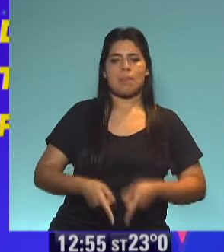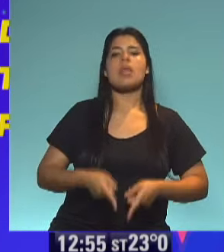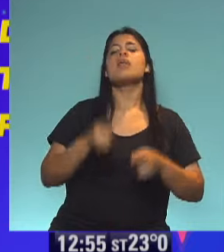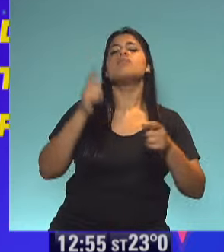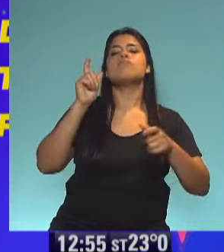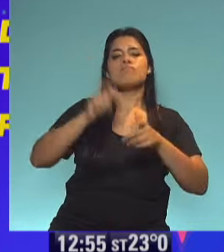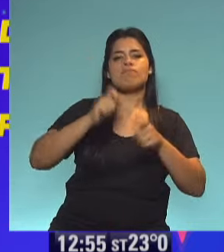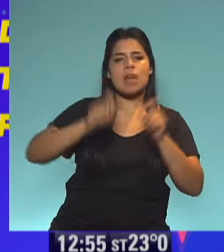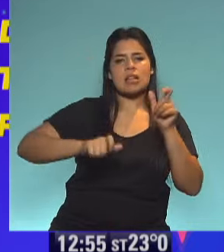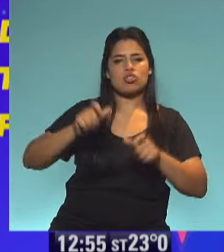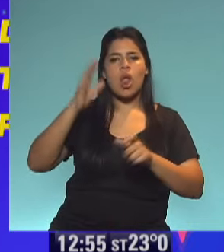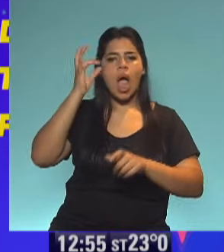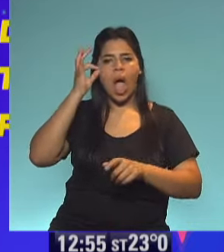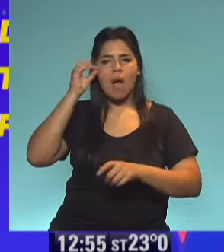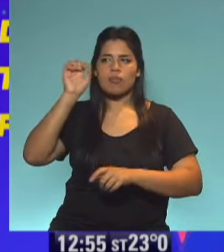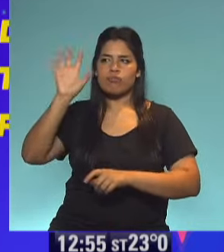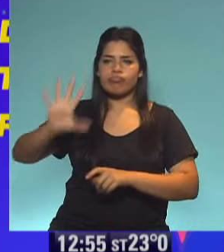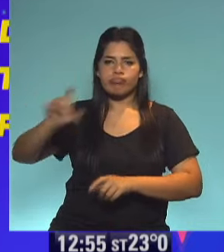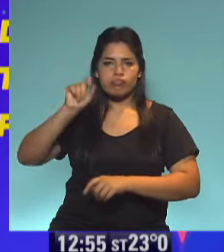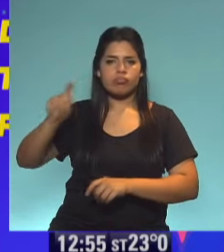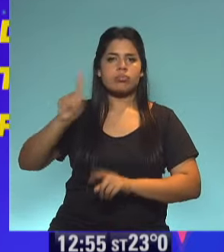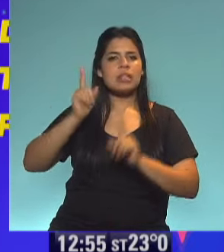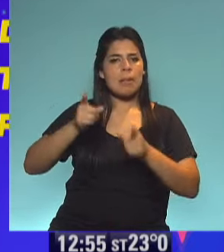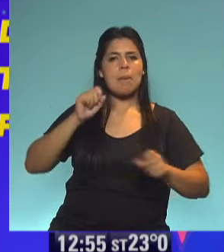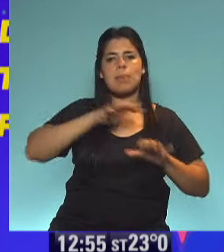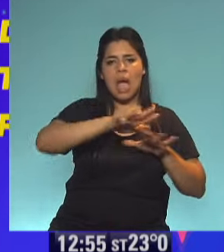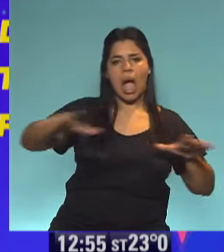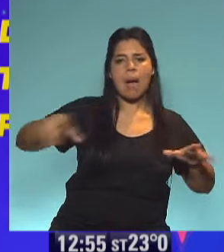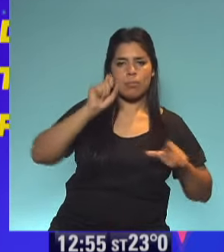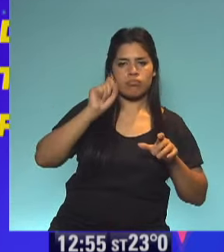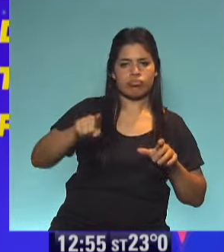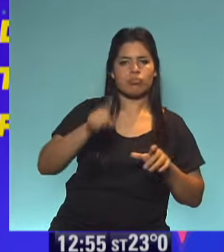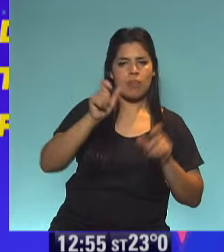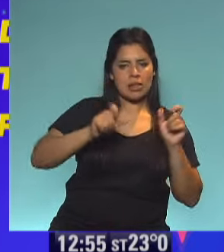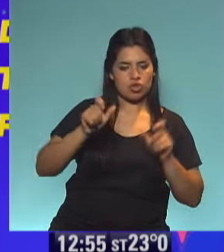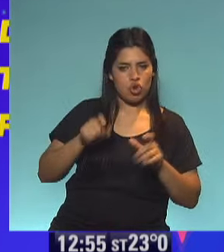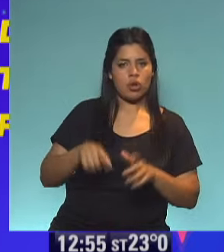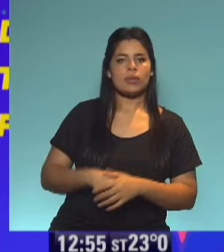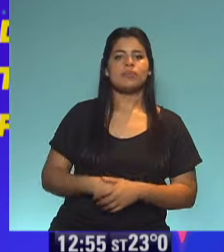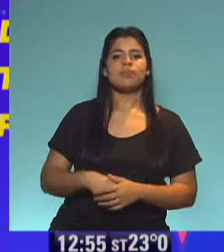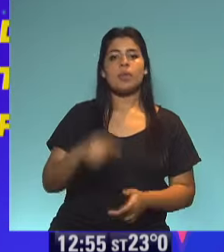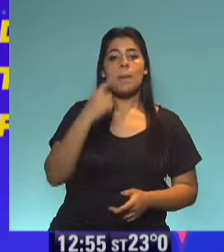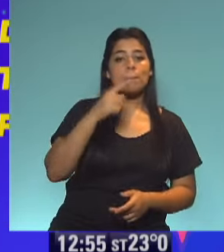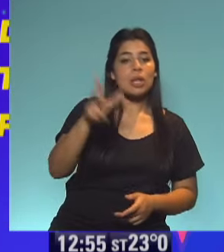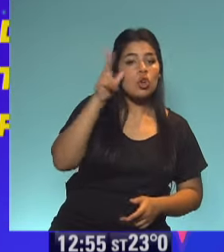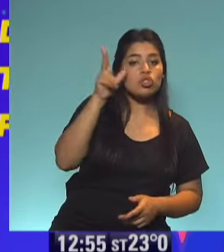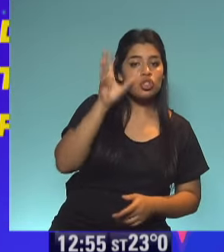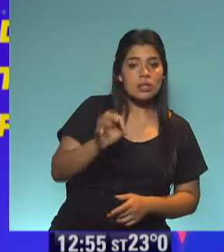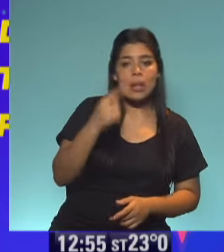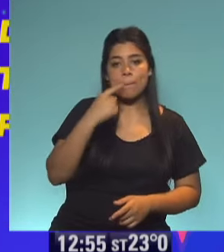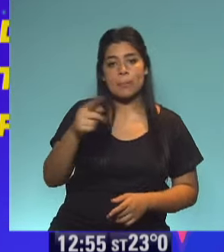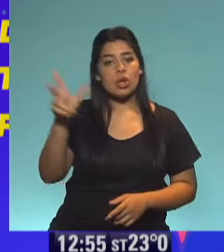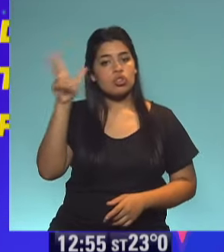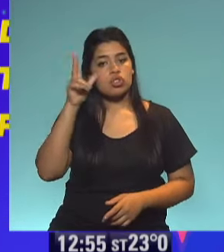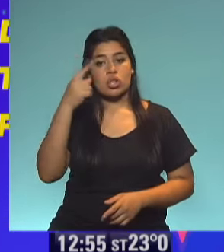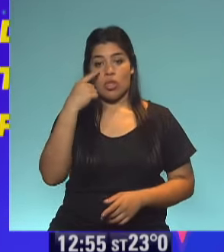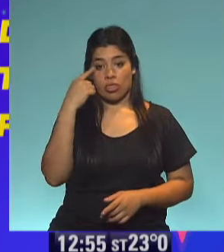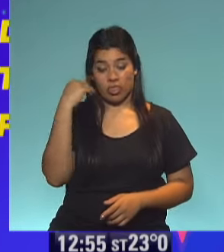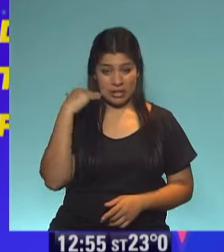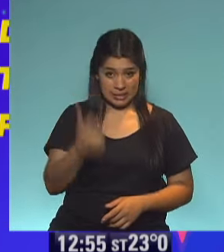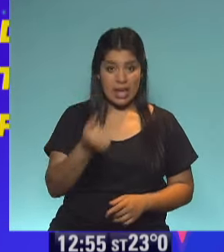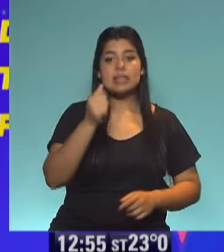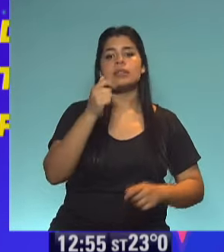raza africana y el proletario. Entre 1880 y 1916, nace el tango,